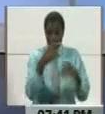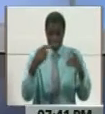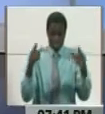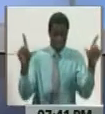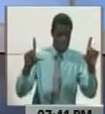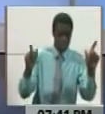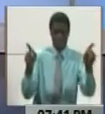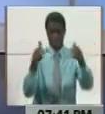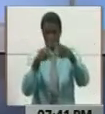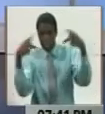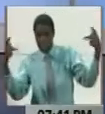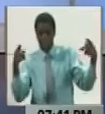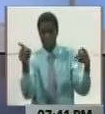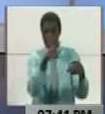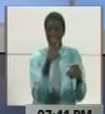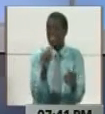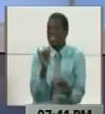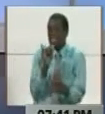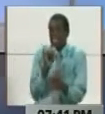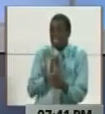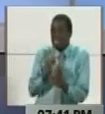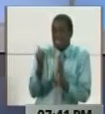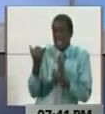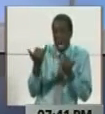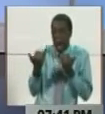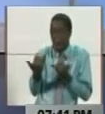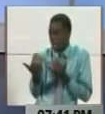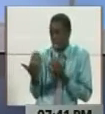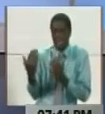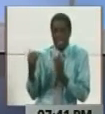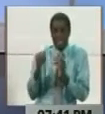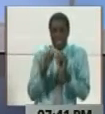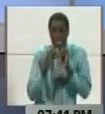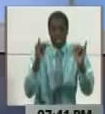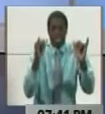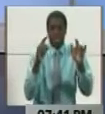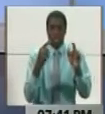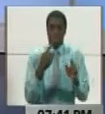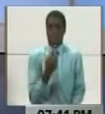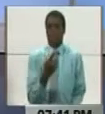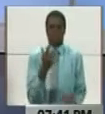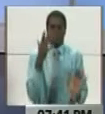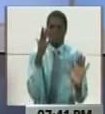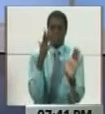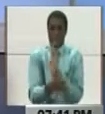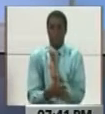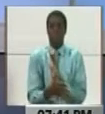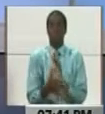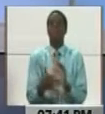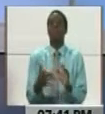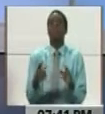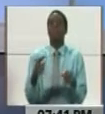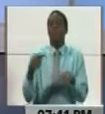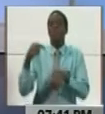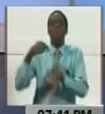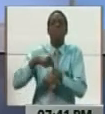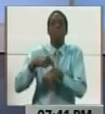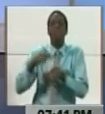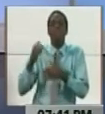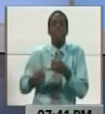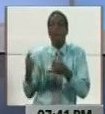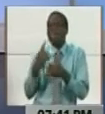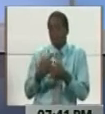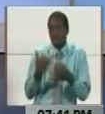una información de última hora que tiene que ver precisamente como con lo que estamos hablando